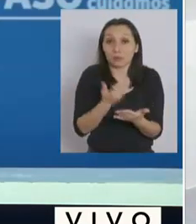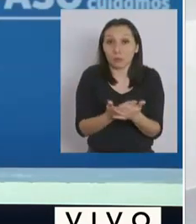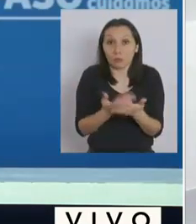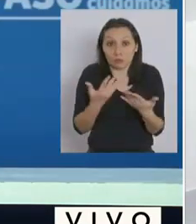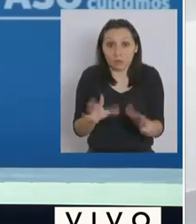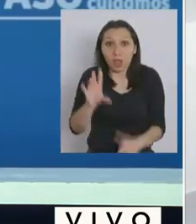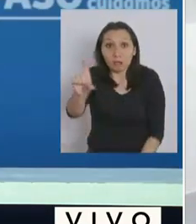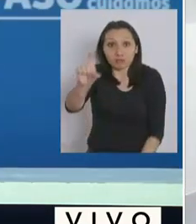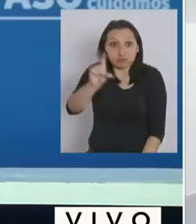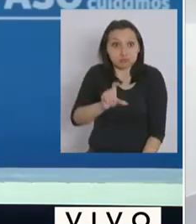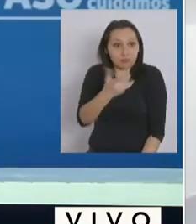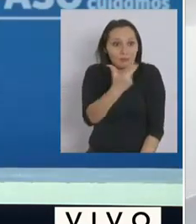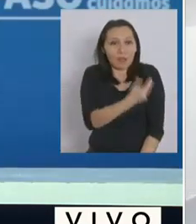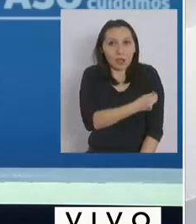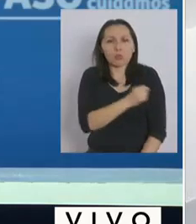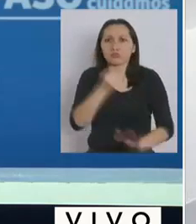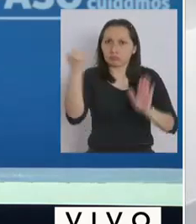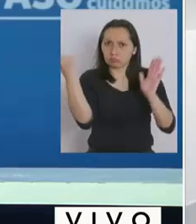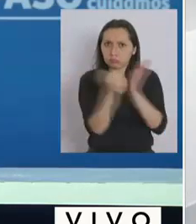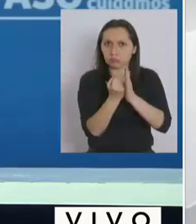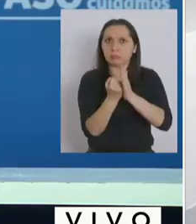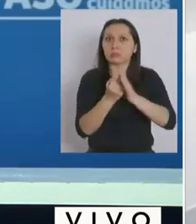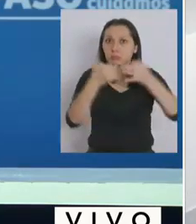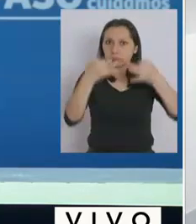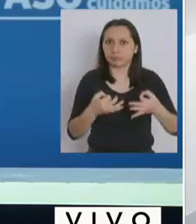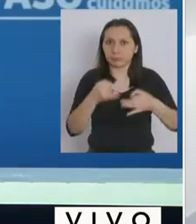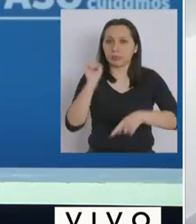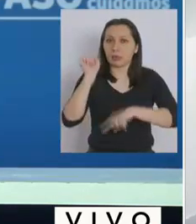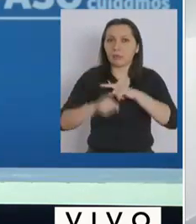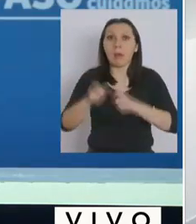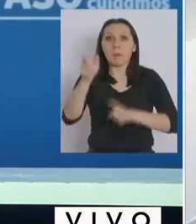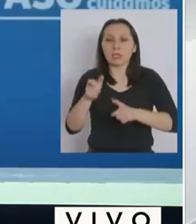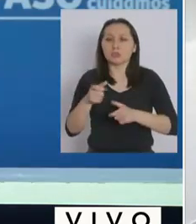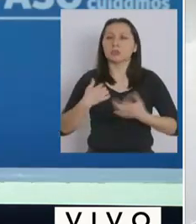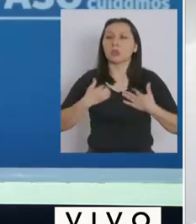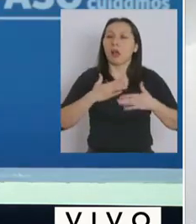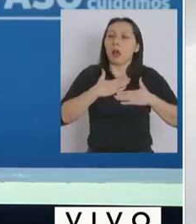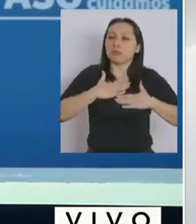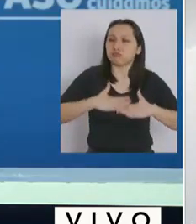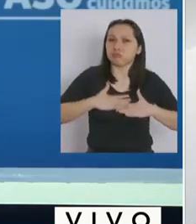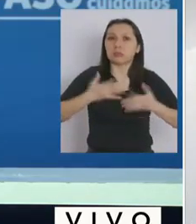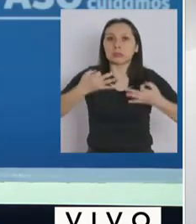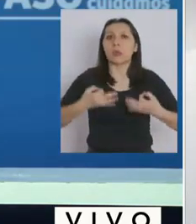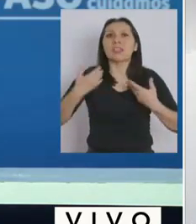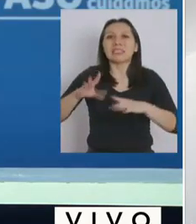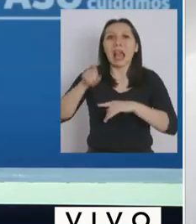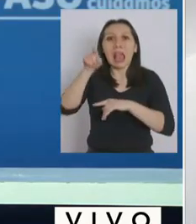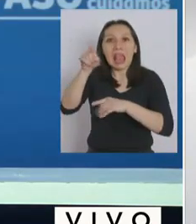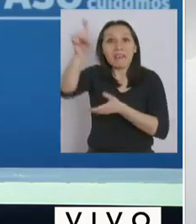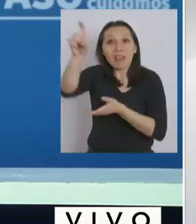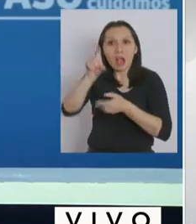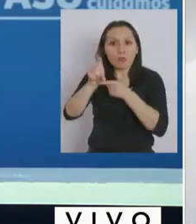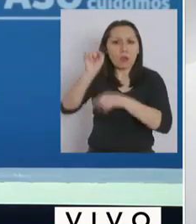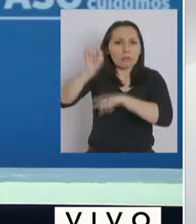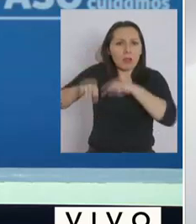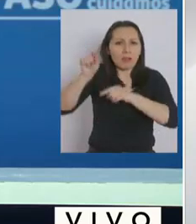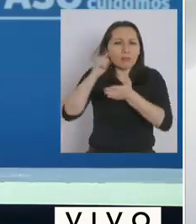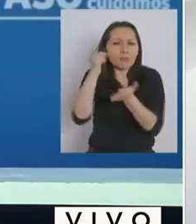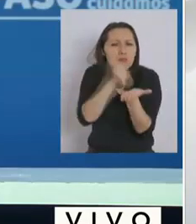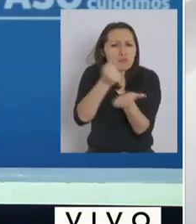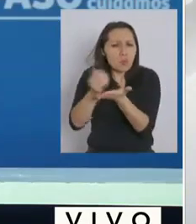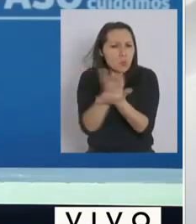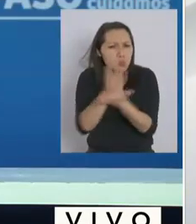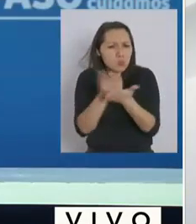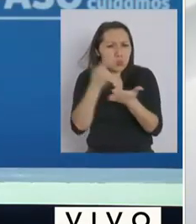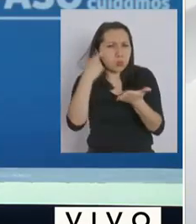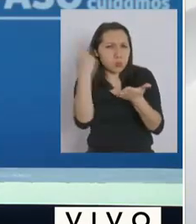nuestras vacunas, que van a estar certificadas y las personas tengan la seguridad que están, han pasado por todo el proceso riguroso, a que se